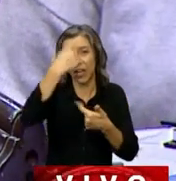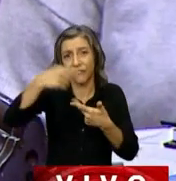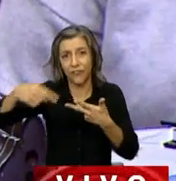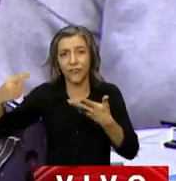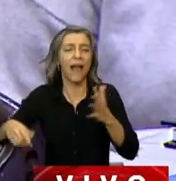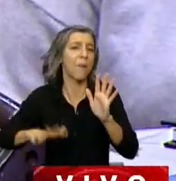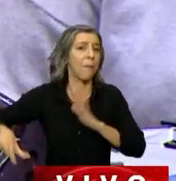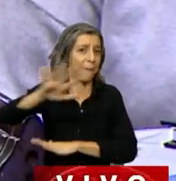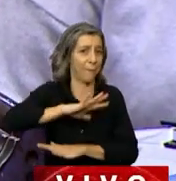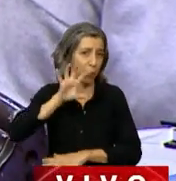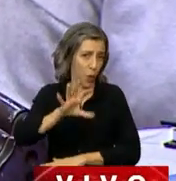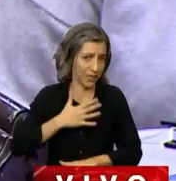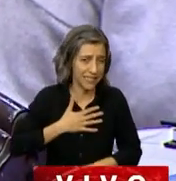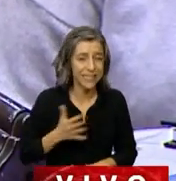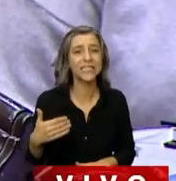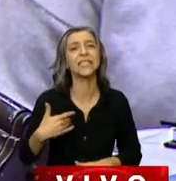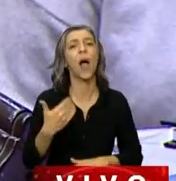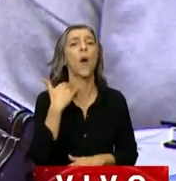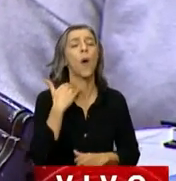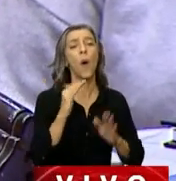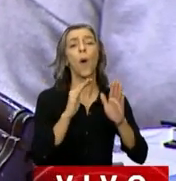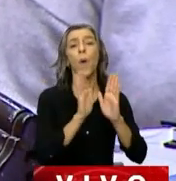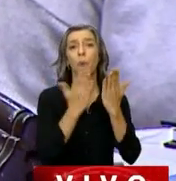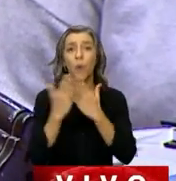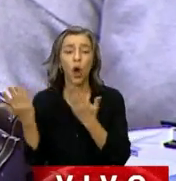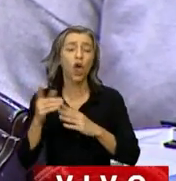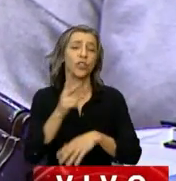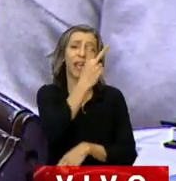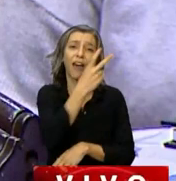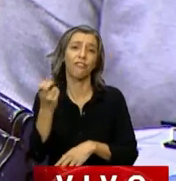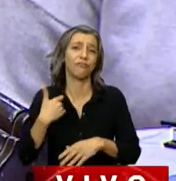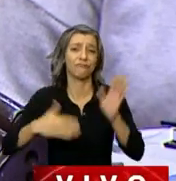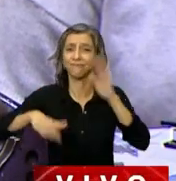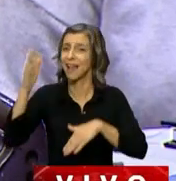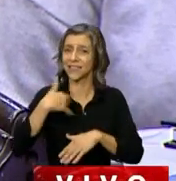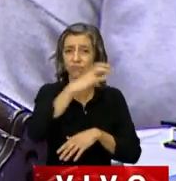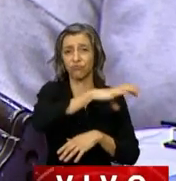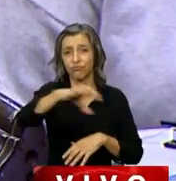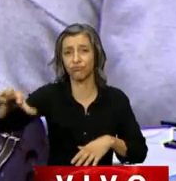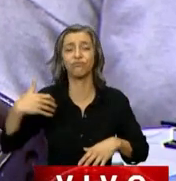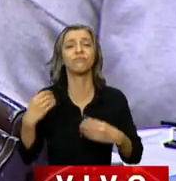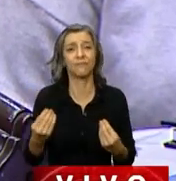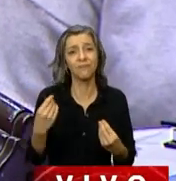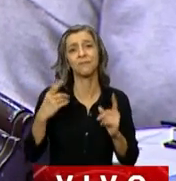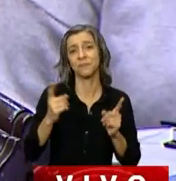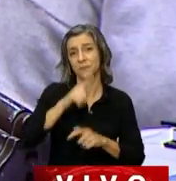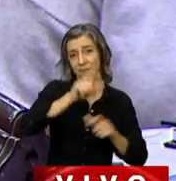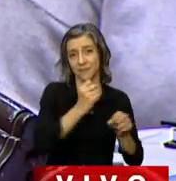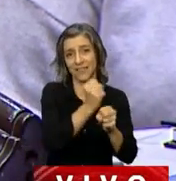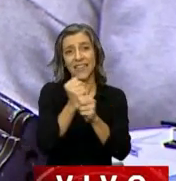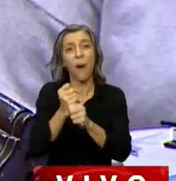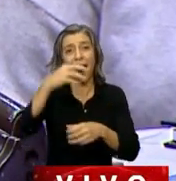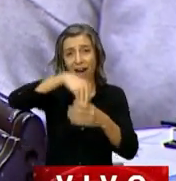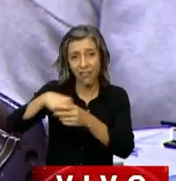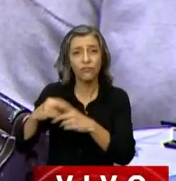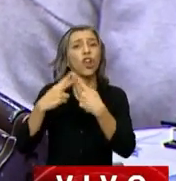provincia. Bibliotecas populares, más de 50 bibliotecas populares a las que llegan los haberes de los bibliotecarios y los